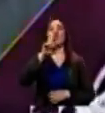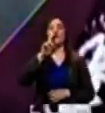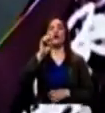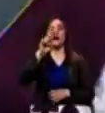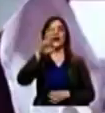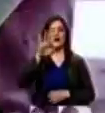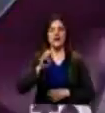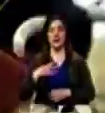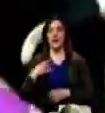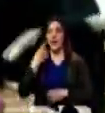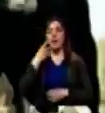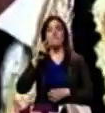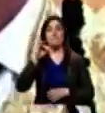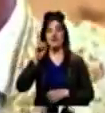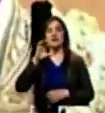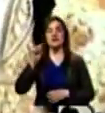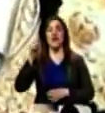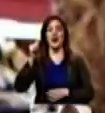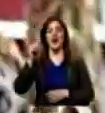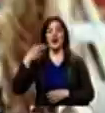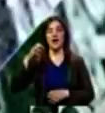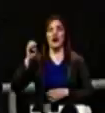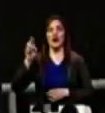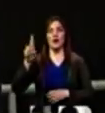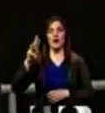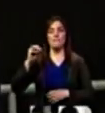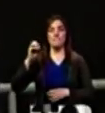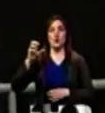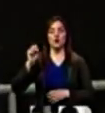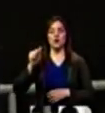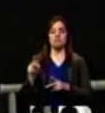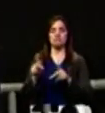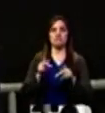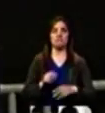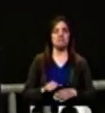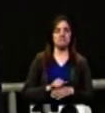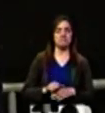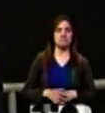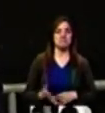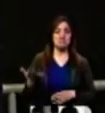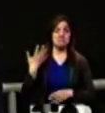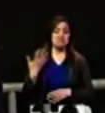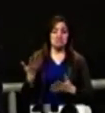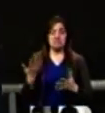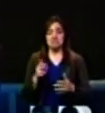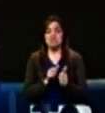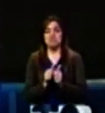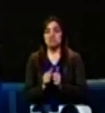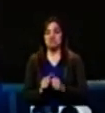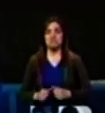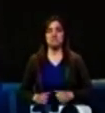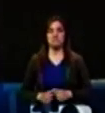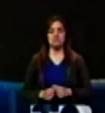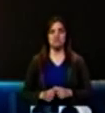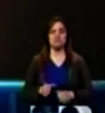Vistahermosa están listos para la feria Nuestra Señora de la Merced. Y vienen pasando por una buena racha y esperamos este año no